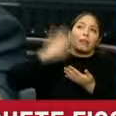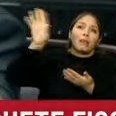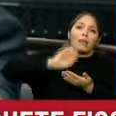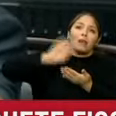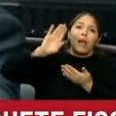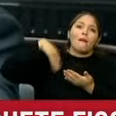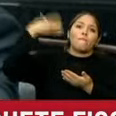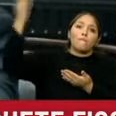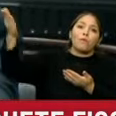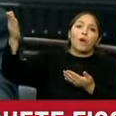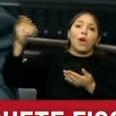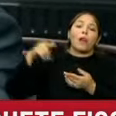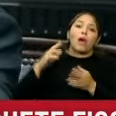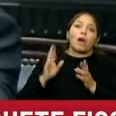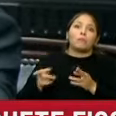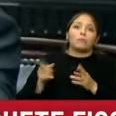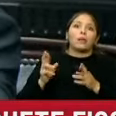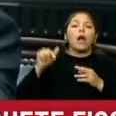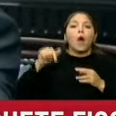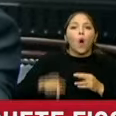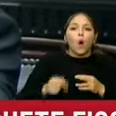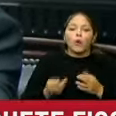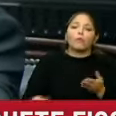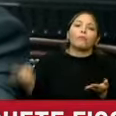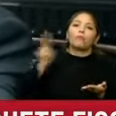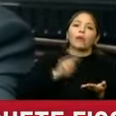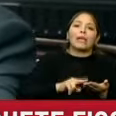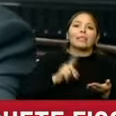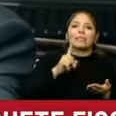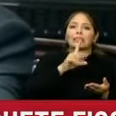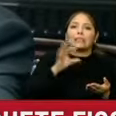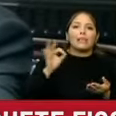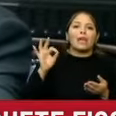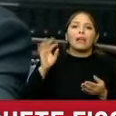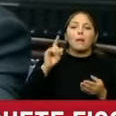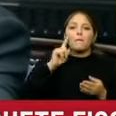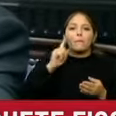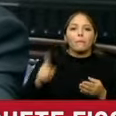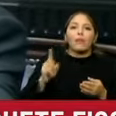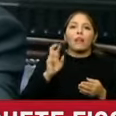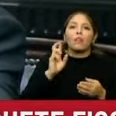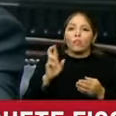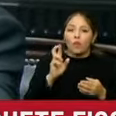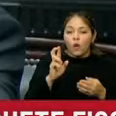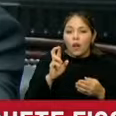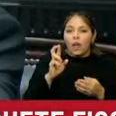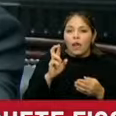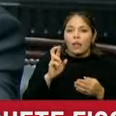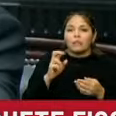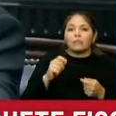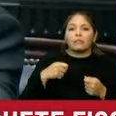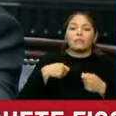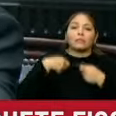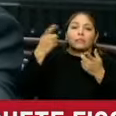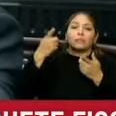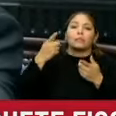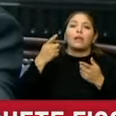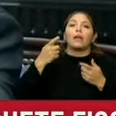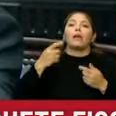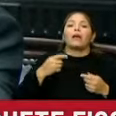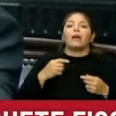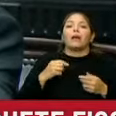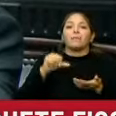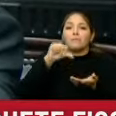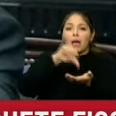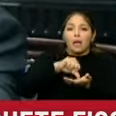suerte de foto de familia después del acto, porque es muy importante en esa foto. Viste que en el kirchnerismo dicen